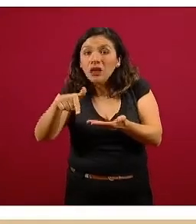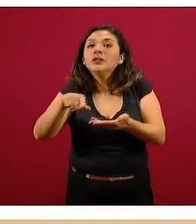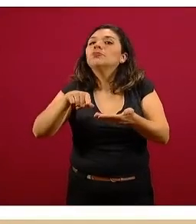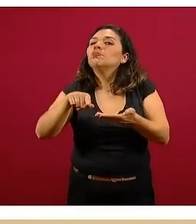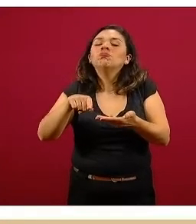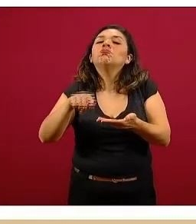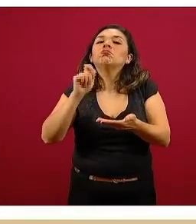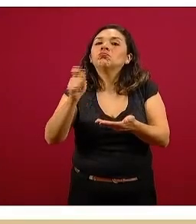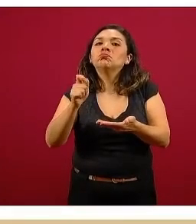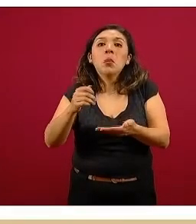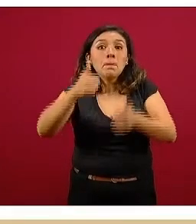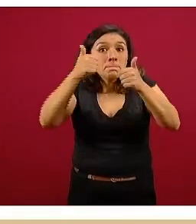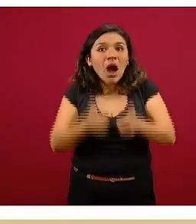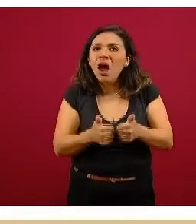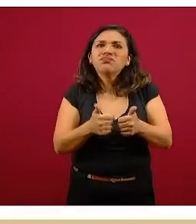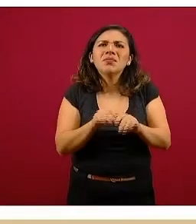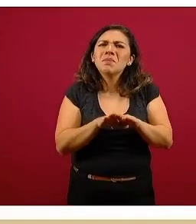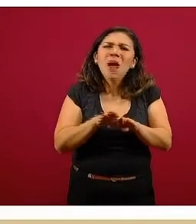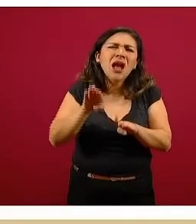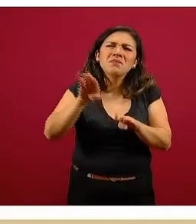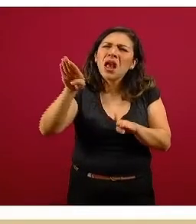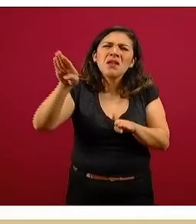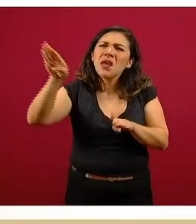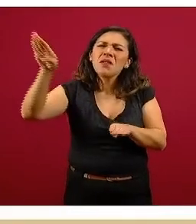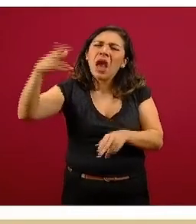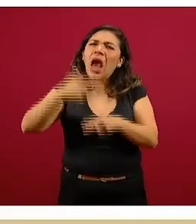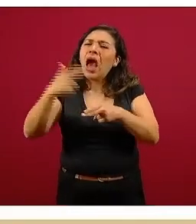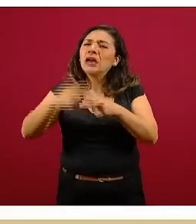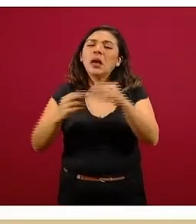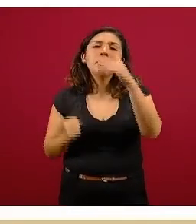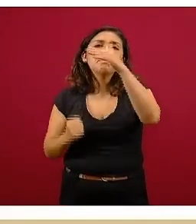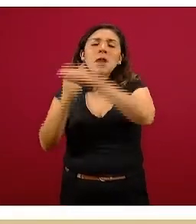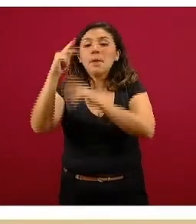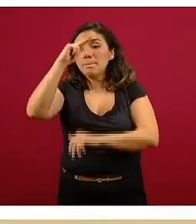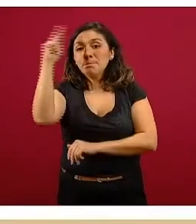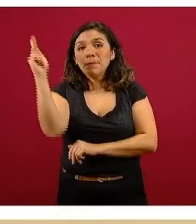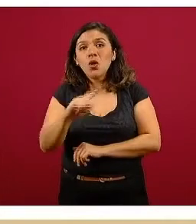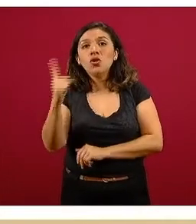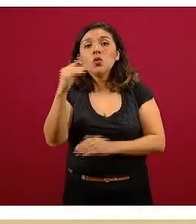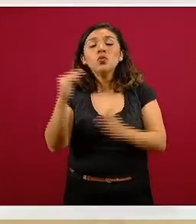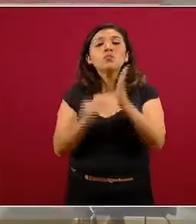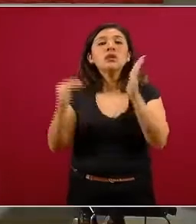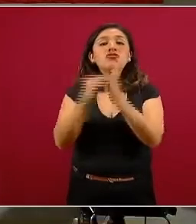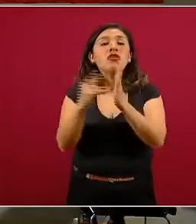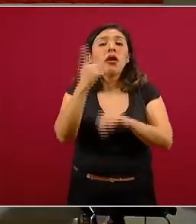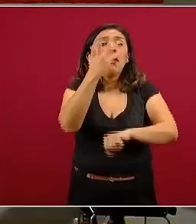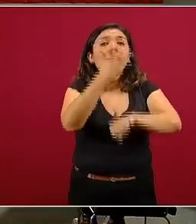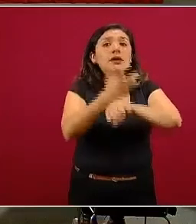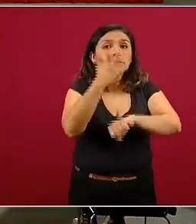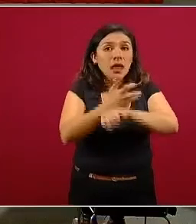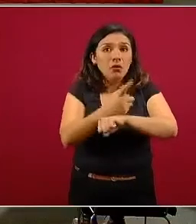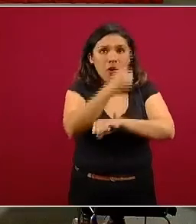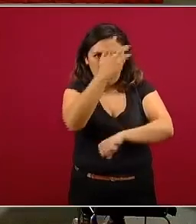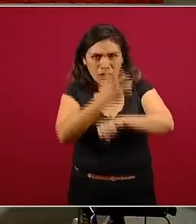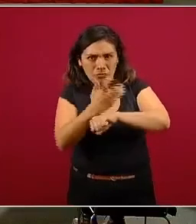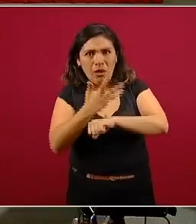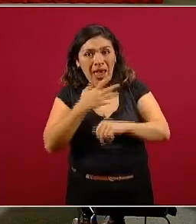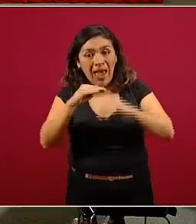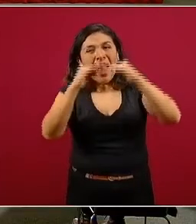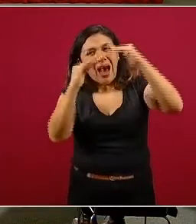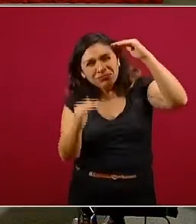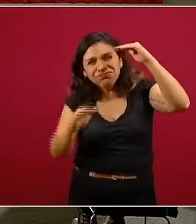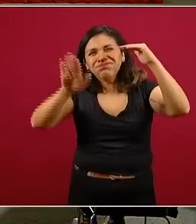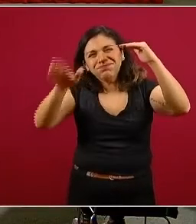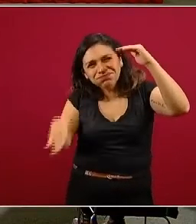ascendente, no para, llega en un punto inclusive a superar los casos por millón que presentaba Estados Unidos, y aunque Estados Unidos tiene esta bajada y esta